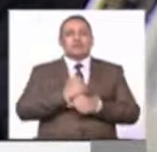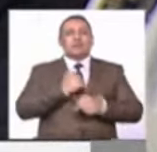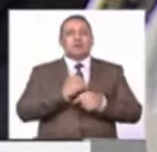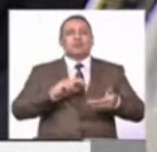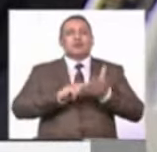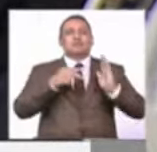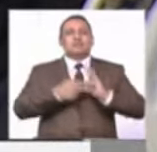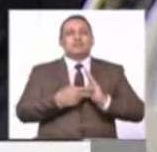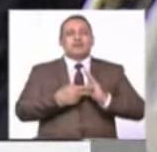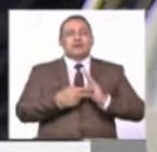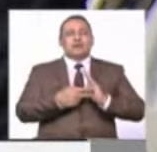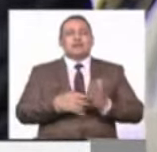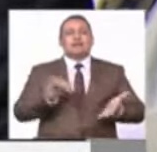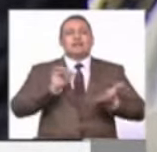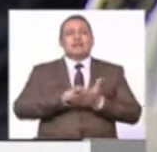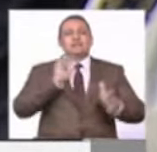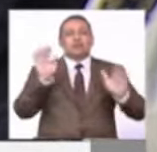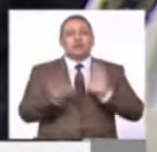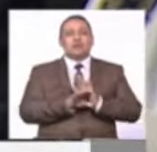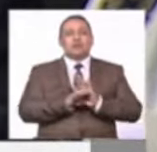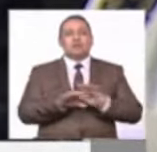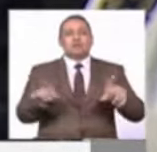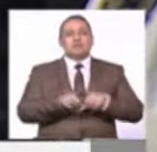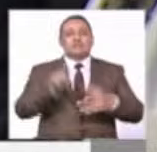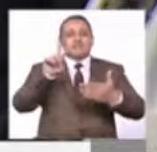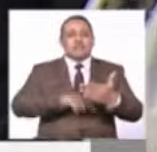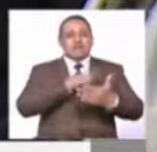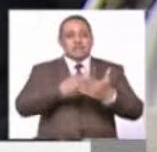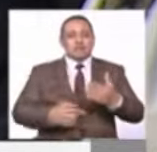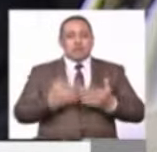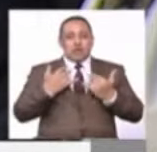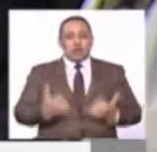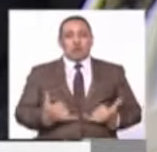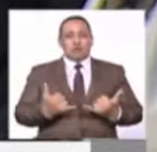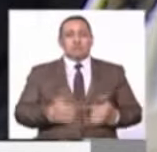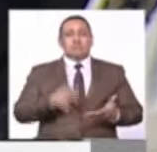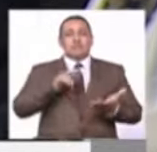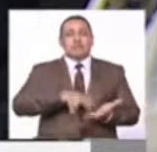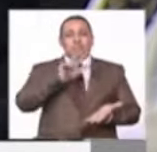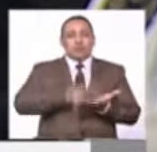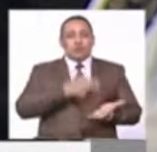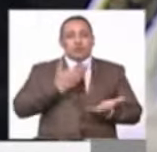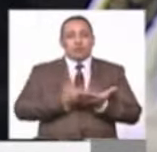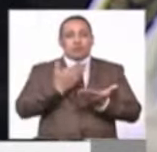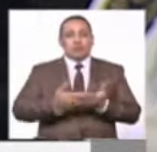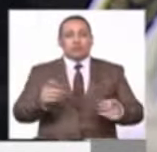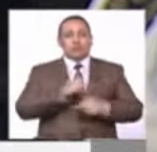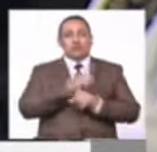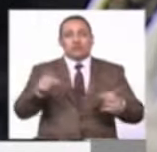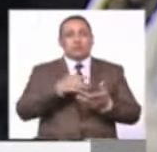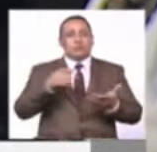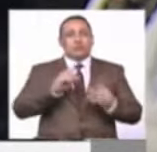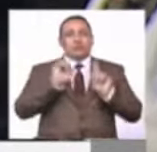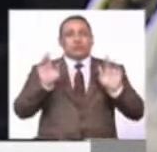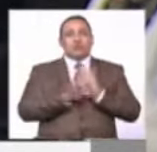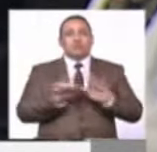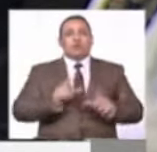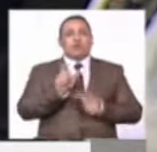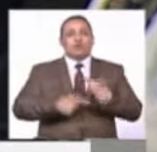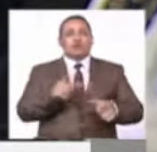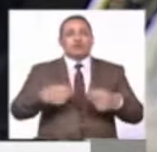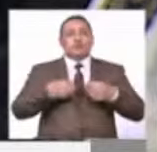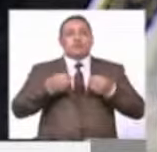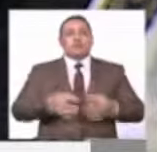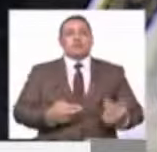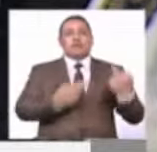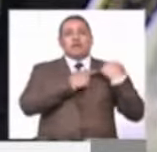esto que si se inhabilita hoy día si se aprueba la propuesta no se le va primero mis patroc no pierden